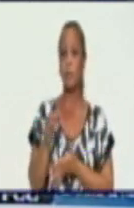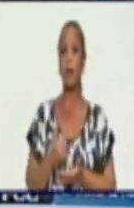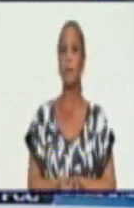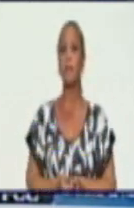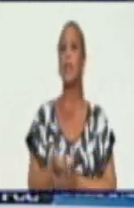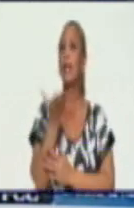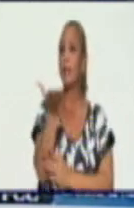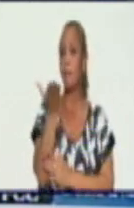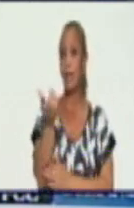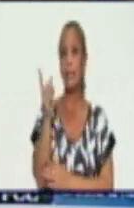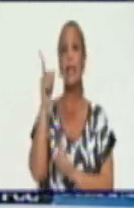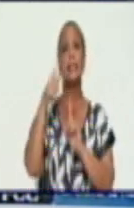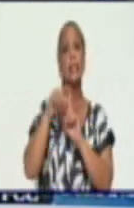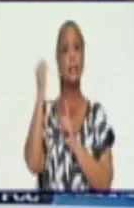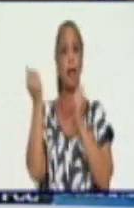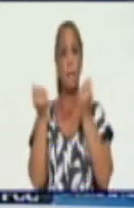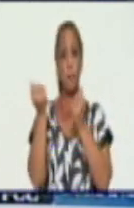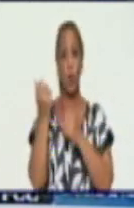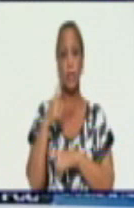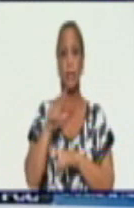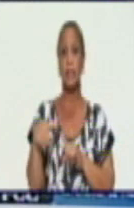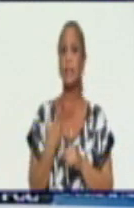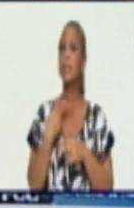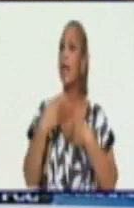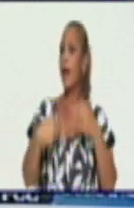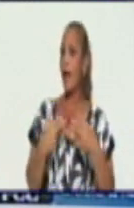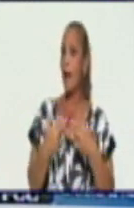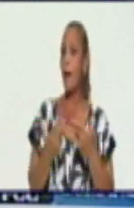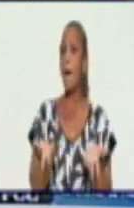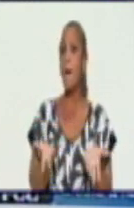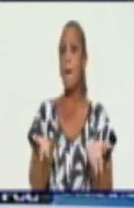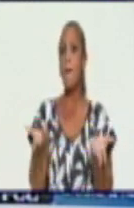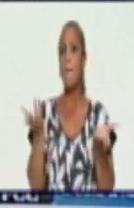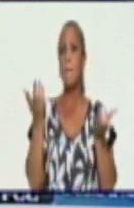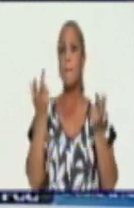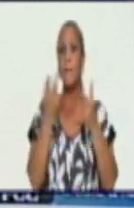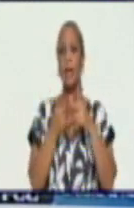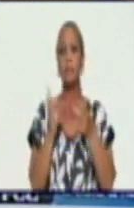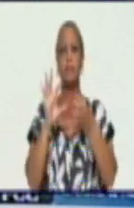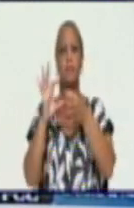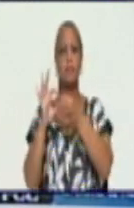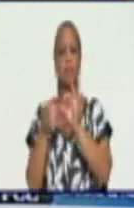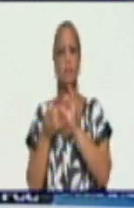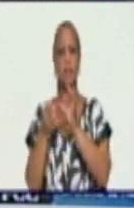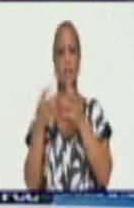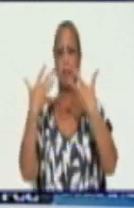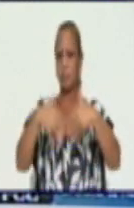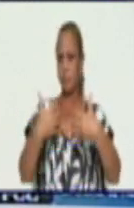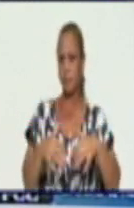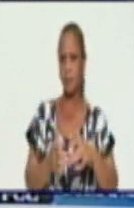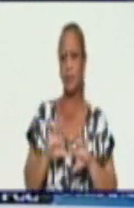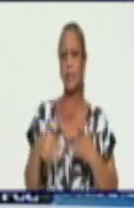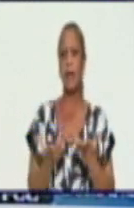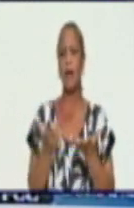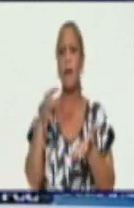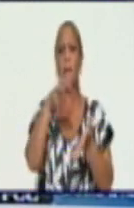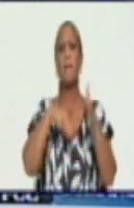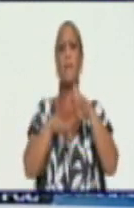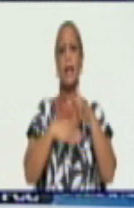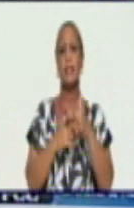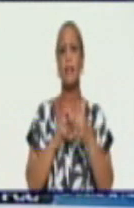demanda de transporte para las cargas de la economía se harán a través de la ocde o la cadena en las bases carga a los municipios